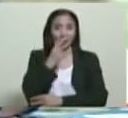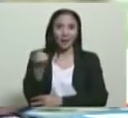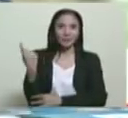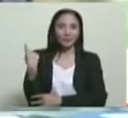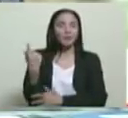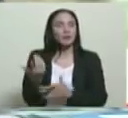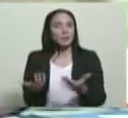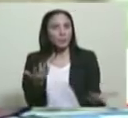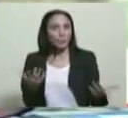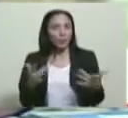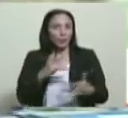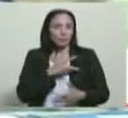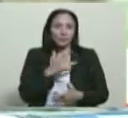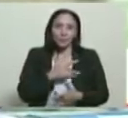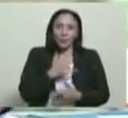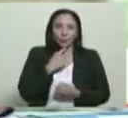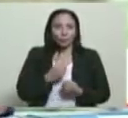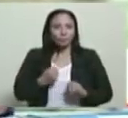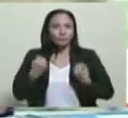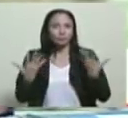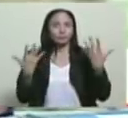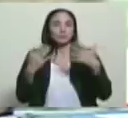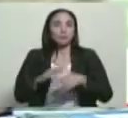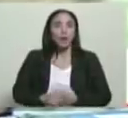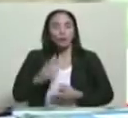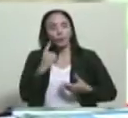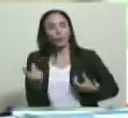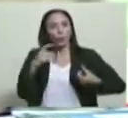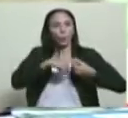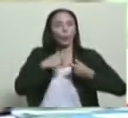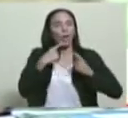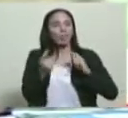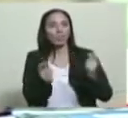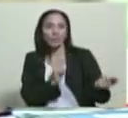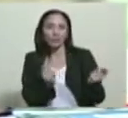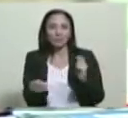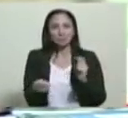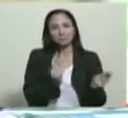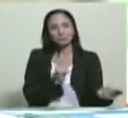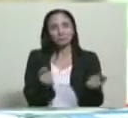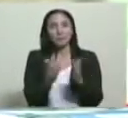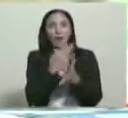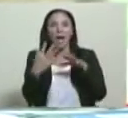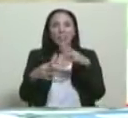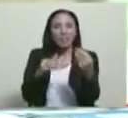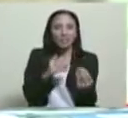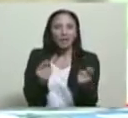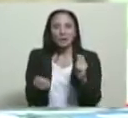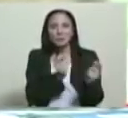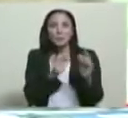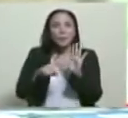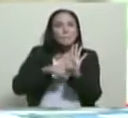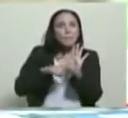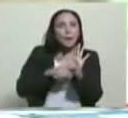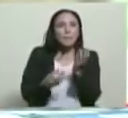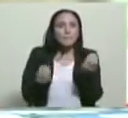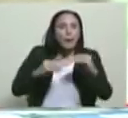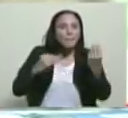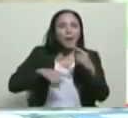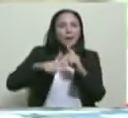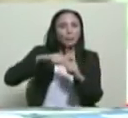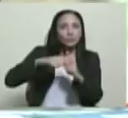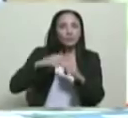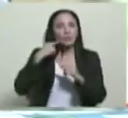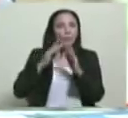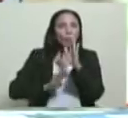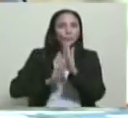presidente, se siente convocada y se suma al debate nacional para rectificar todo lo que tiene que ser rectificado, para cambiar todo lo que tiene que ser